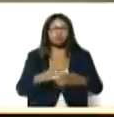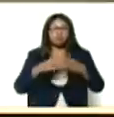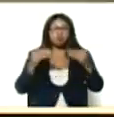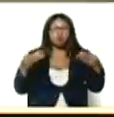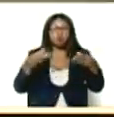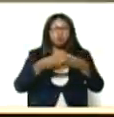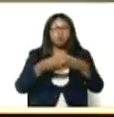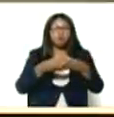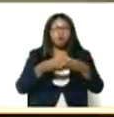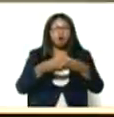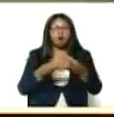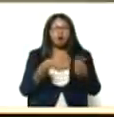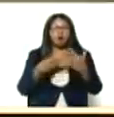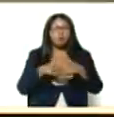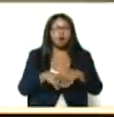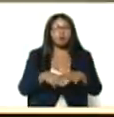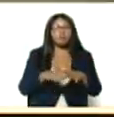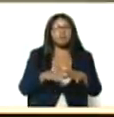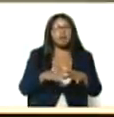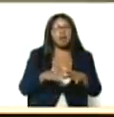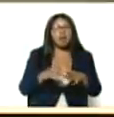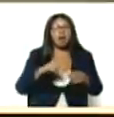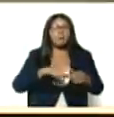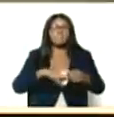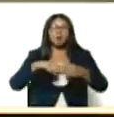el gran polo patriótico.